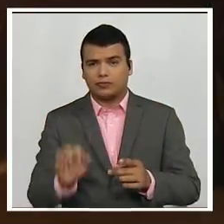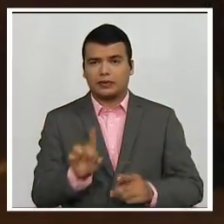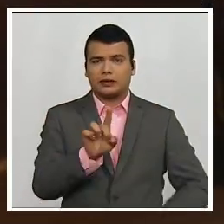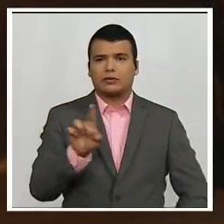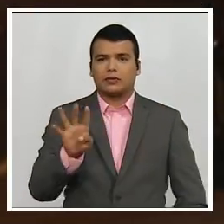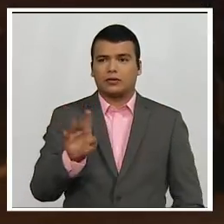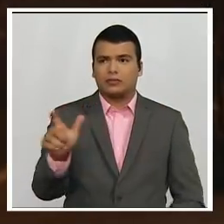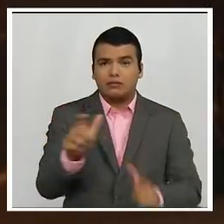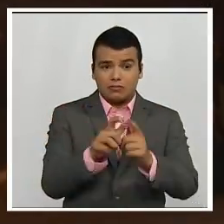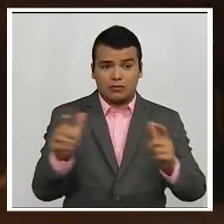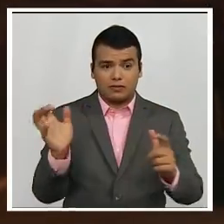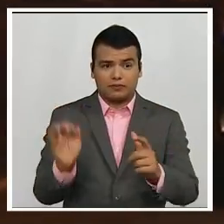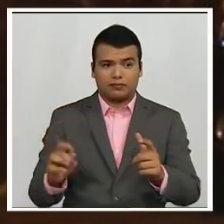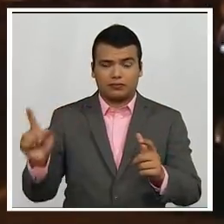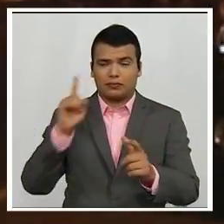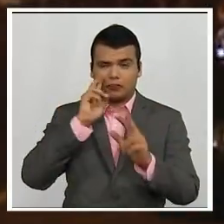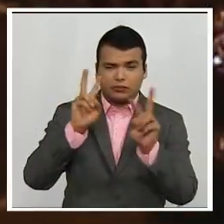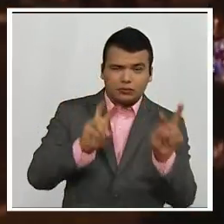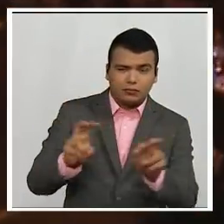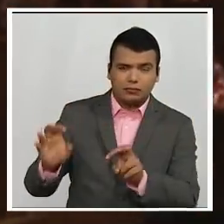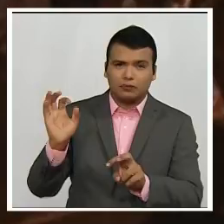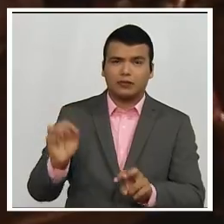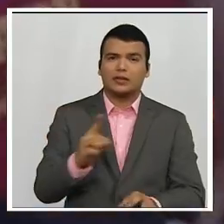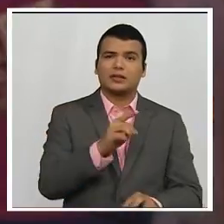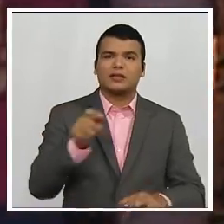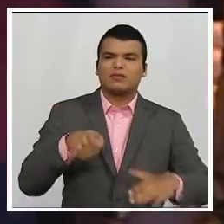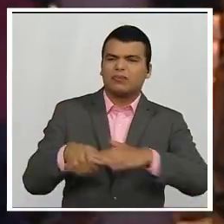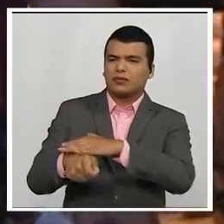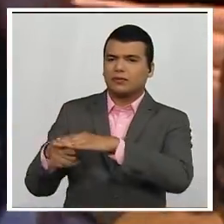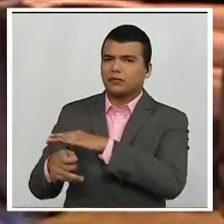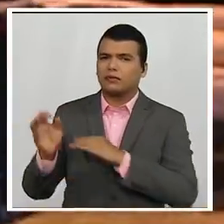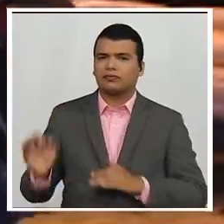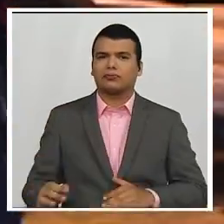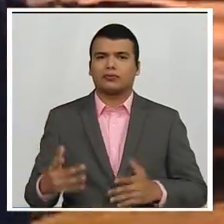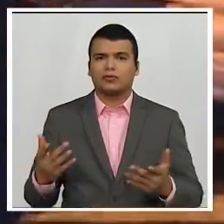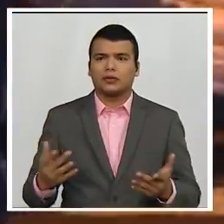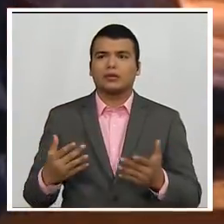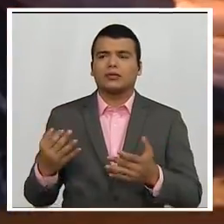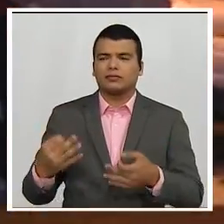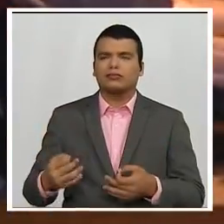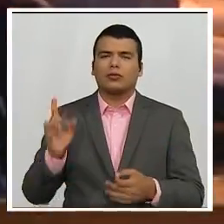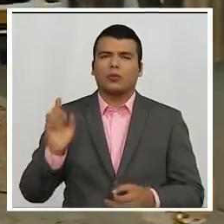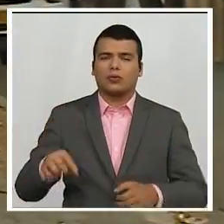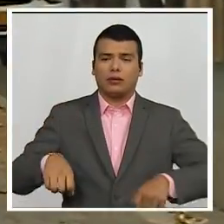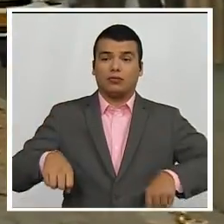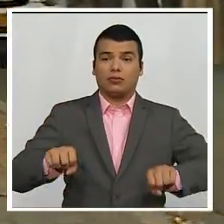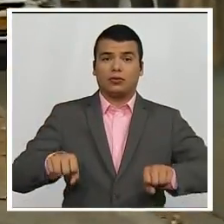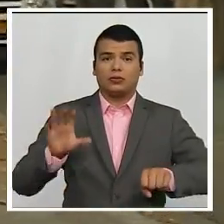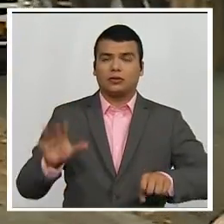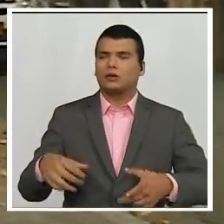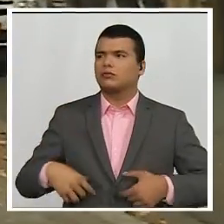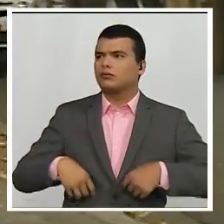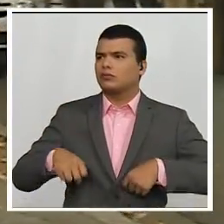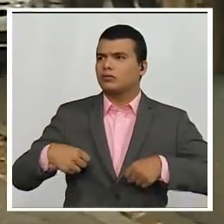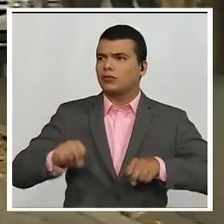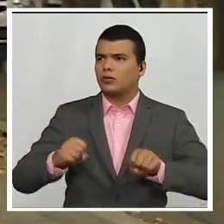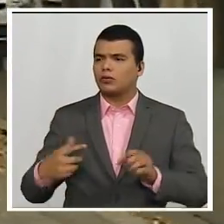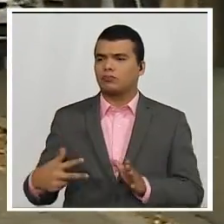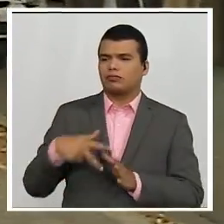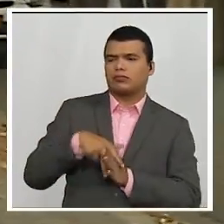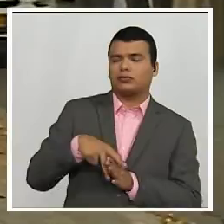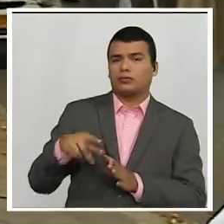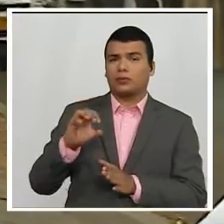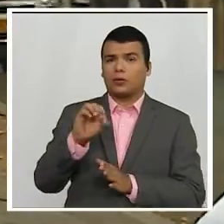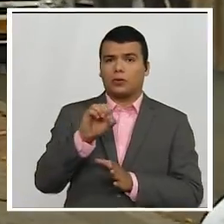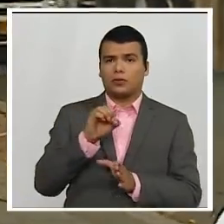presentaron de acuerdo con diferentes investigaciones 100 homicidios fueron cometidos desde motocicletas directo por moto parrillero moto